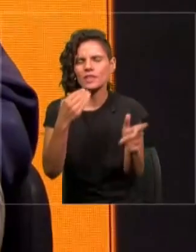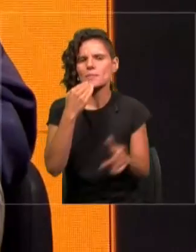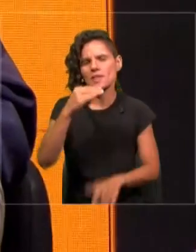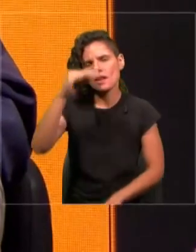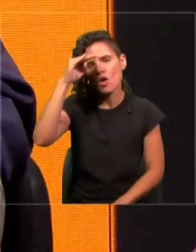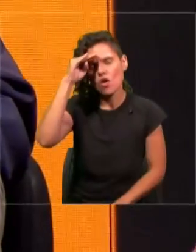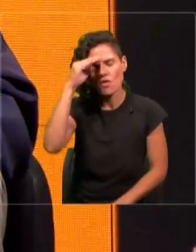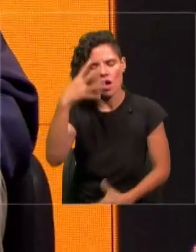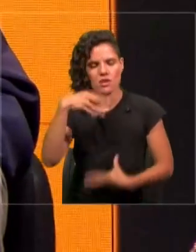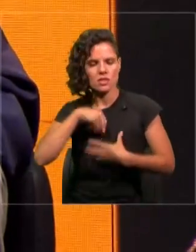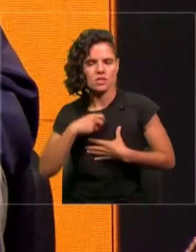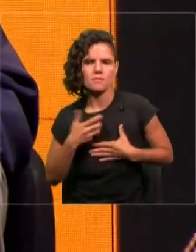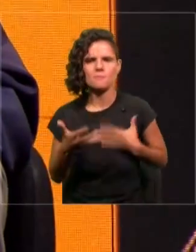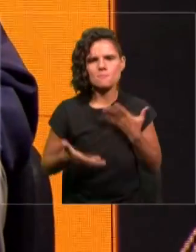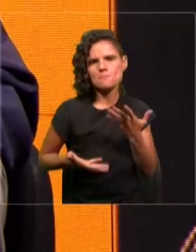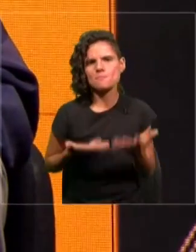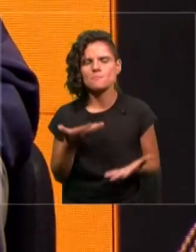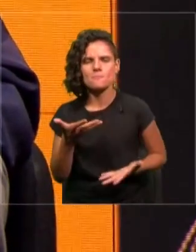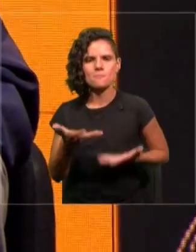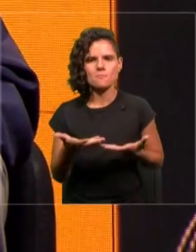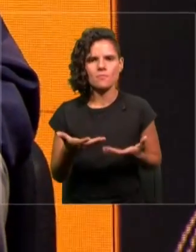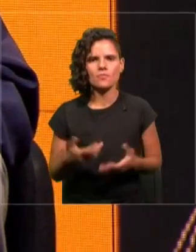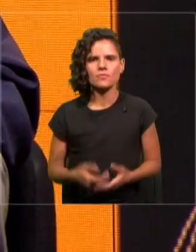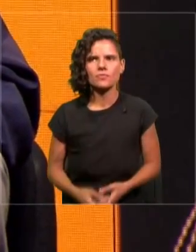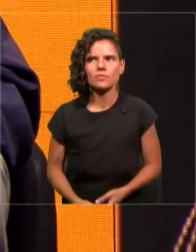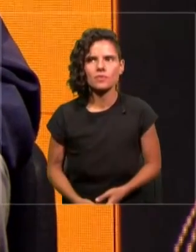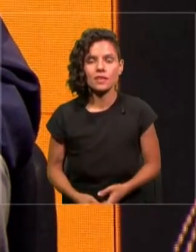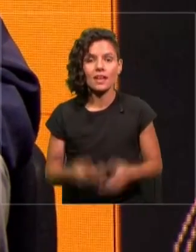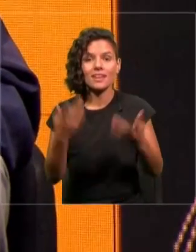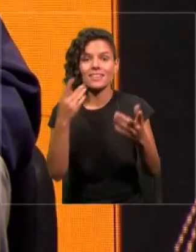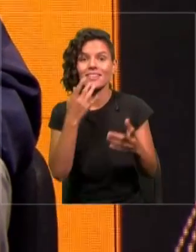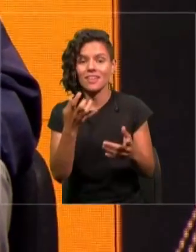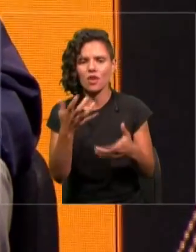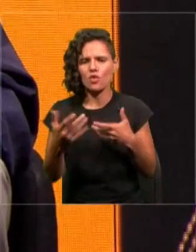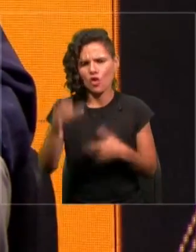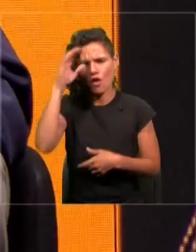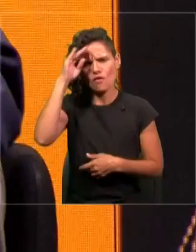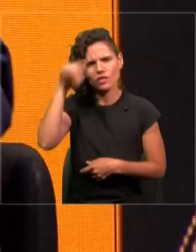excesiva, a veces, en la cultura.